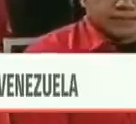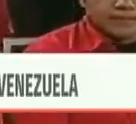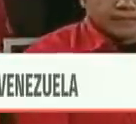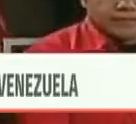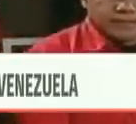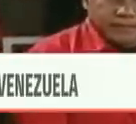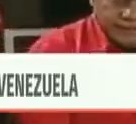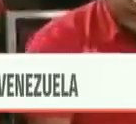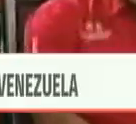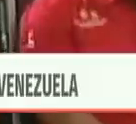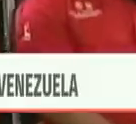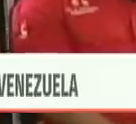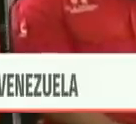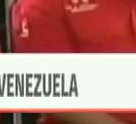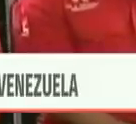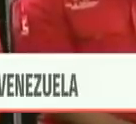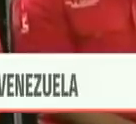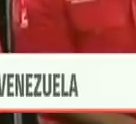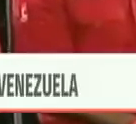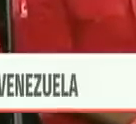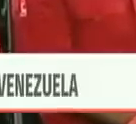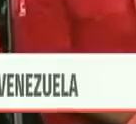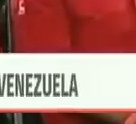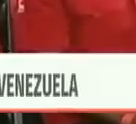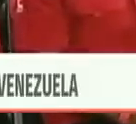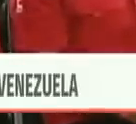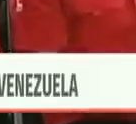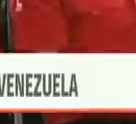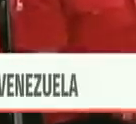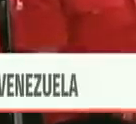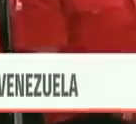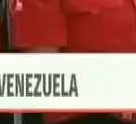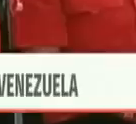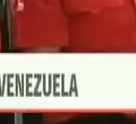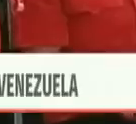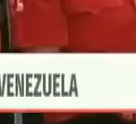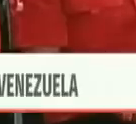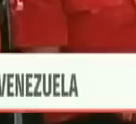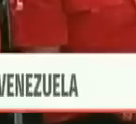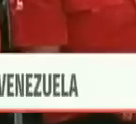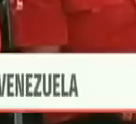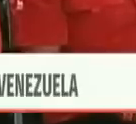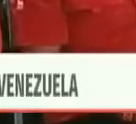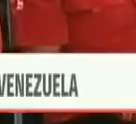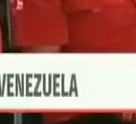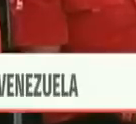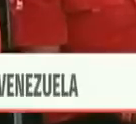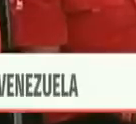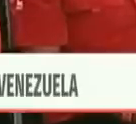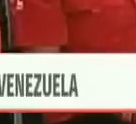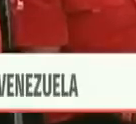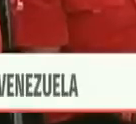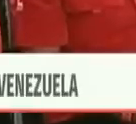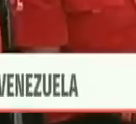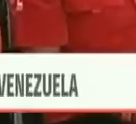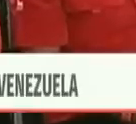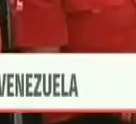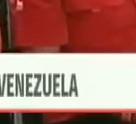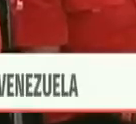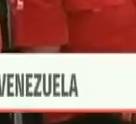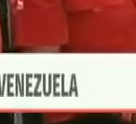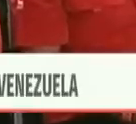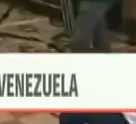también compartiendo lo que será entonces este importante encuentro de trabajo. Buenas tardes a toda Venezuela.